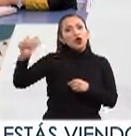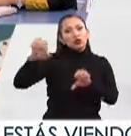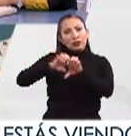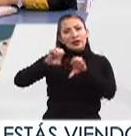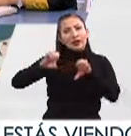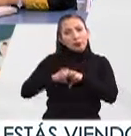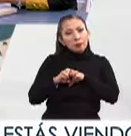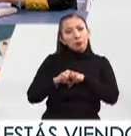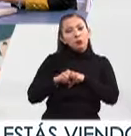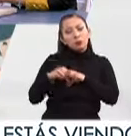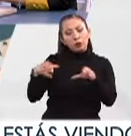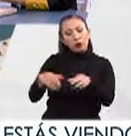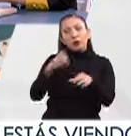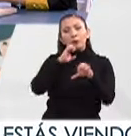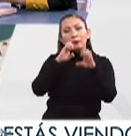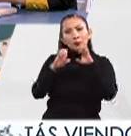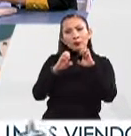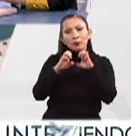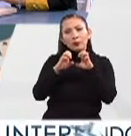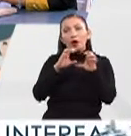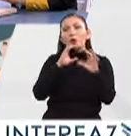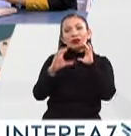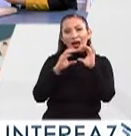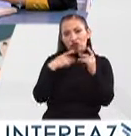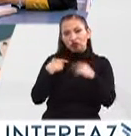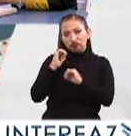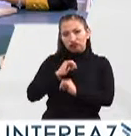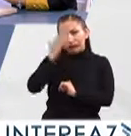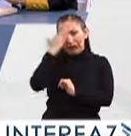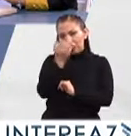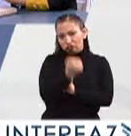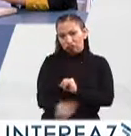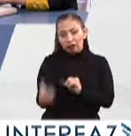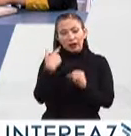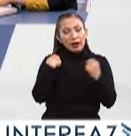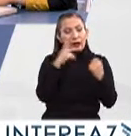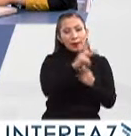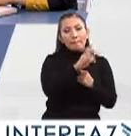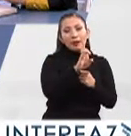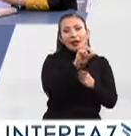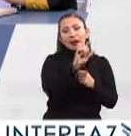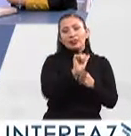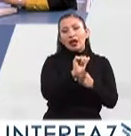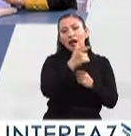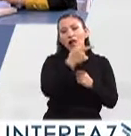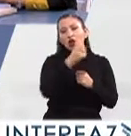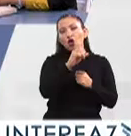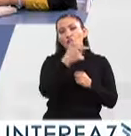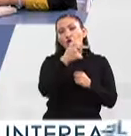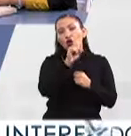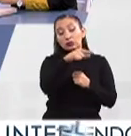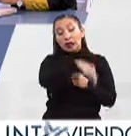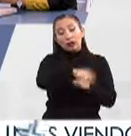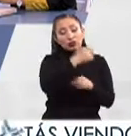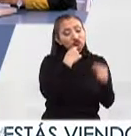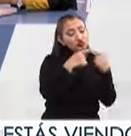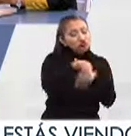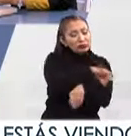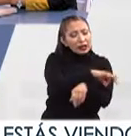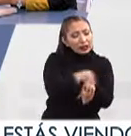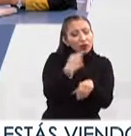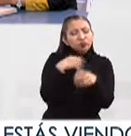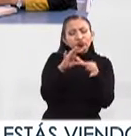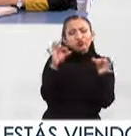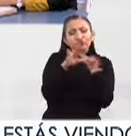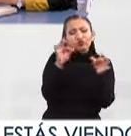equipo de periodistas, de comunicadores, de pedagogos también, donde pues ahí nos encargamos del diseño